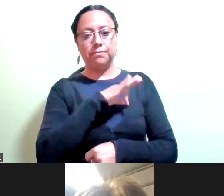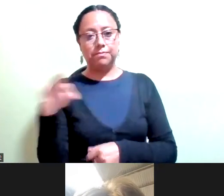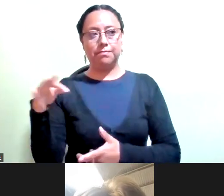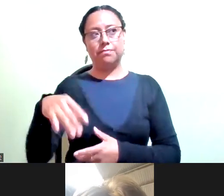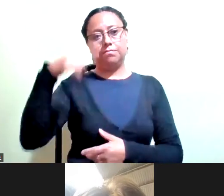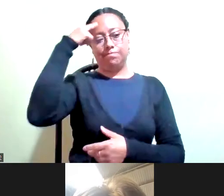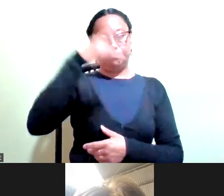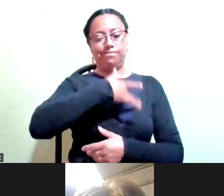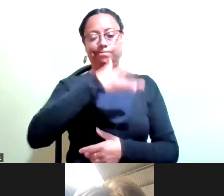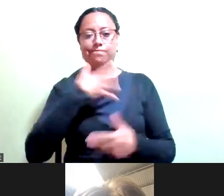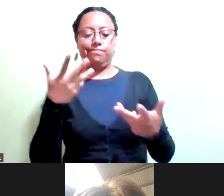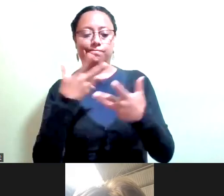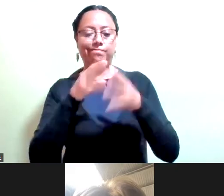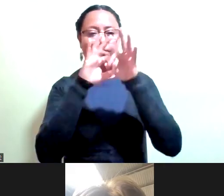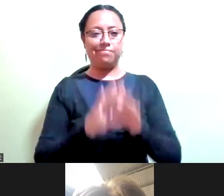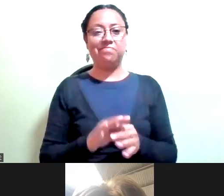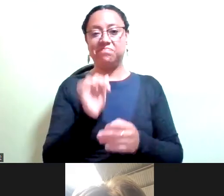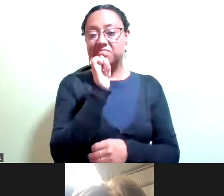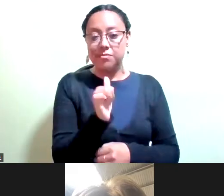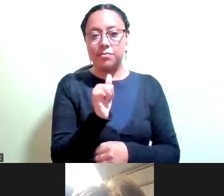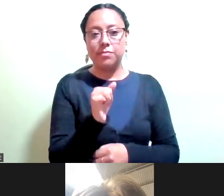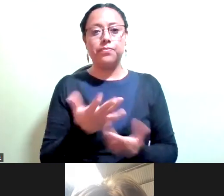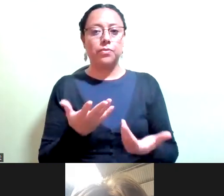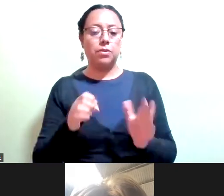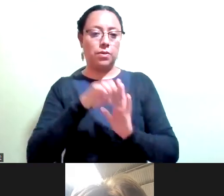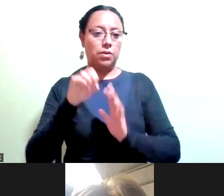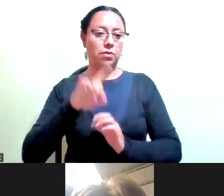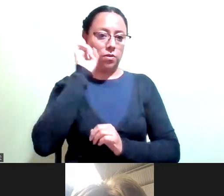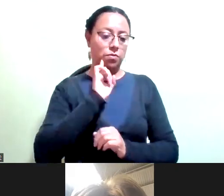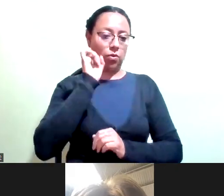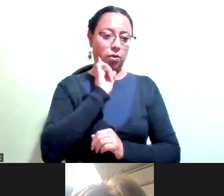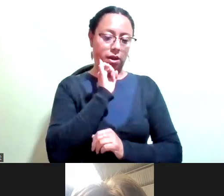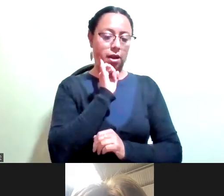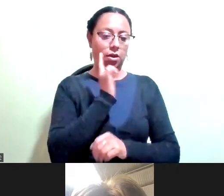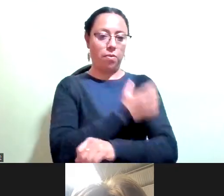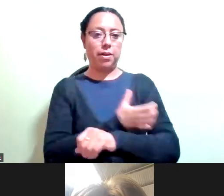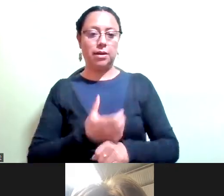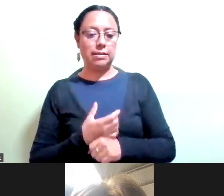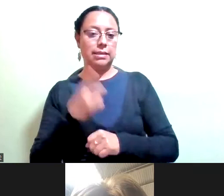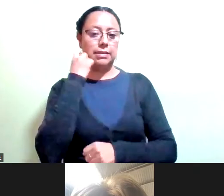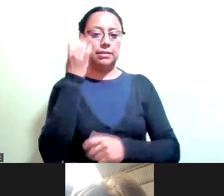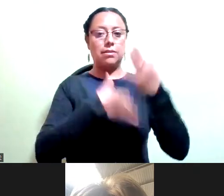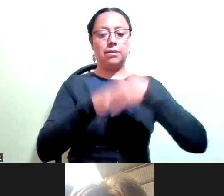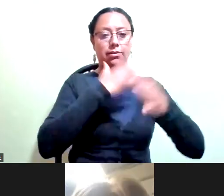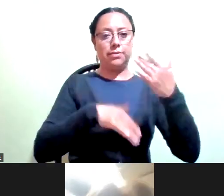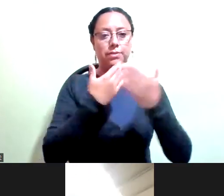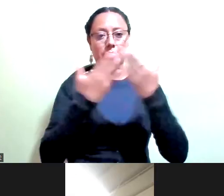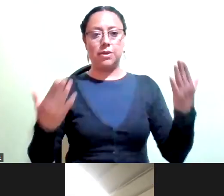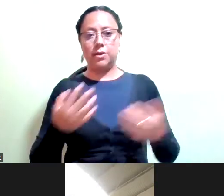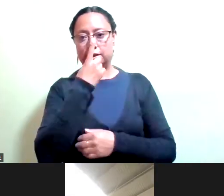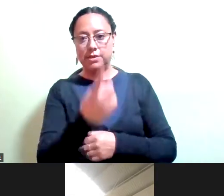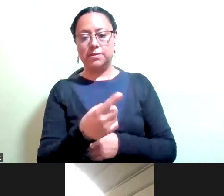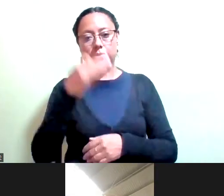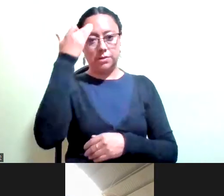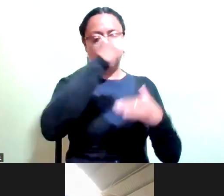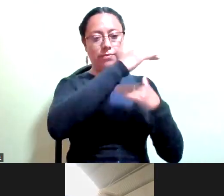deja hablar a las compañeras, a los compañeros diputados cuando quieren hablar, y cuando ya correspondemos, decimos, bueno, pues entonces pongamos límite de tiempos,